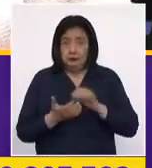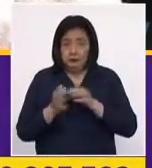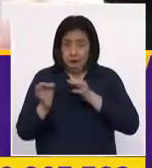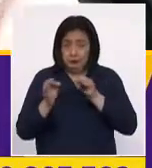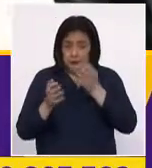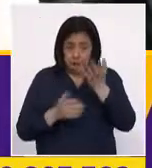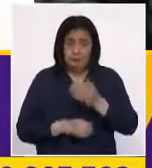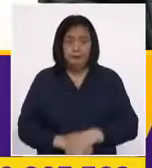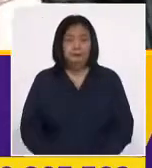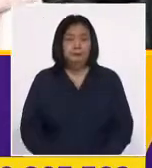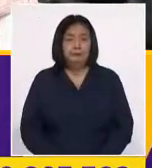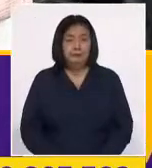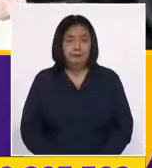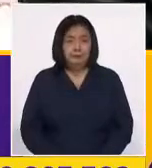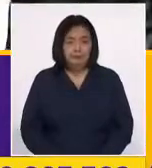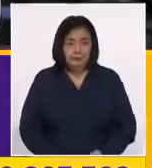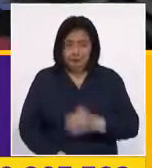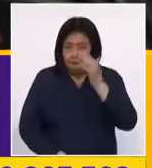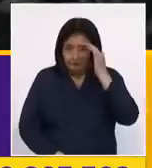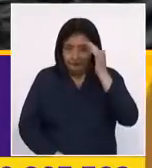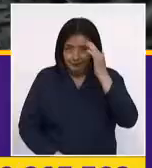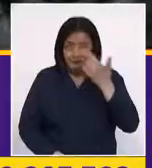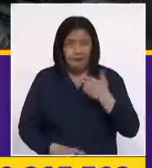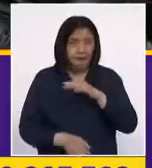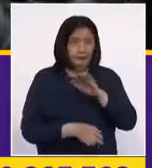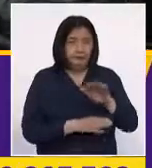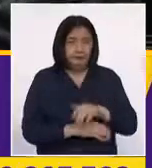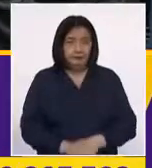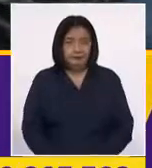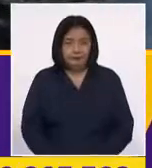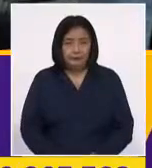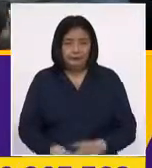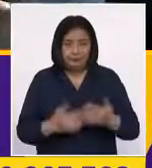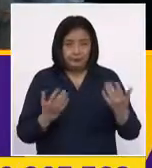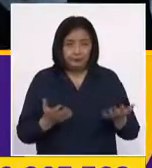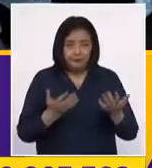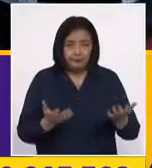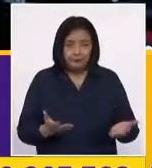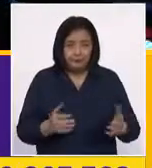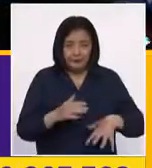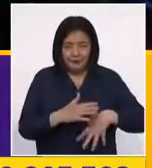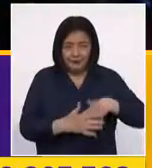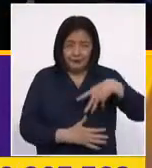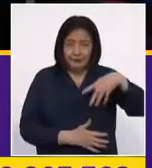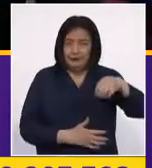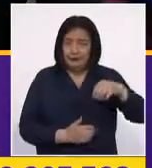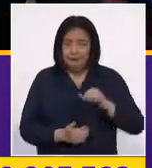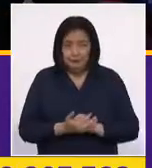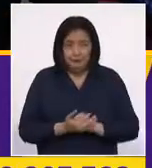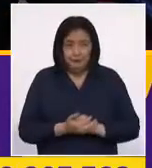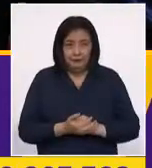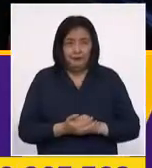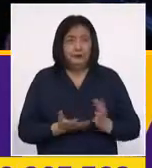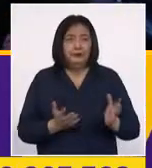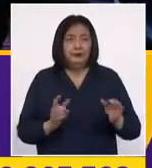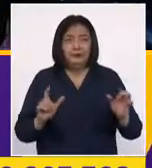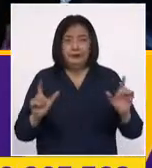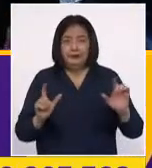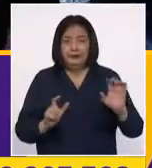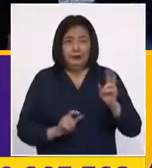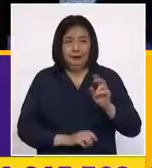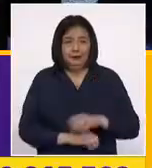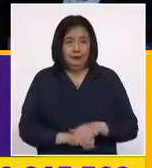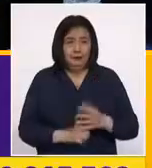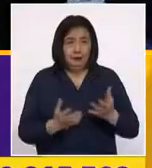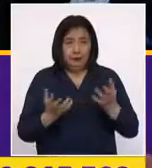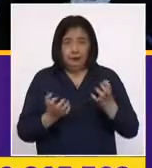adelante. Estás, Lourdes, muy buenas tardes. Me encuentro en los exteriores del canal de Latina Televisión